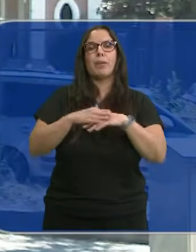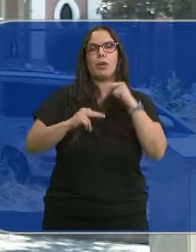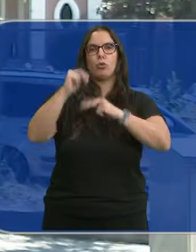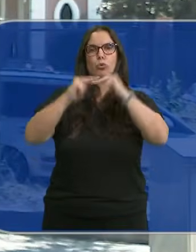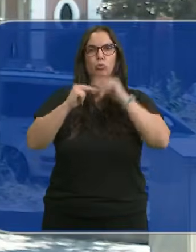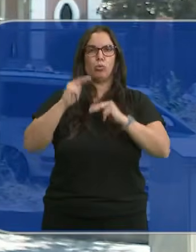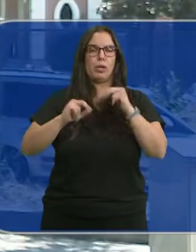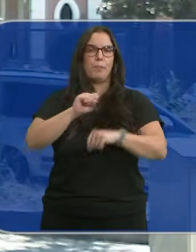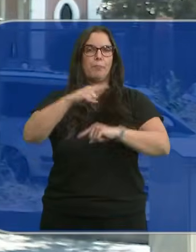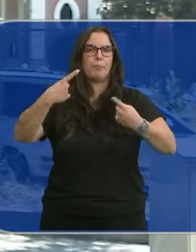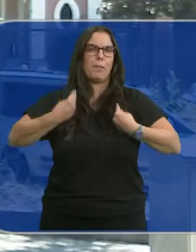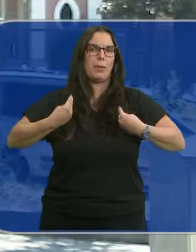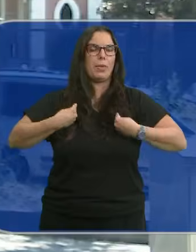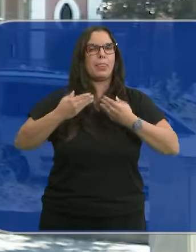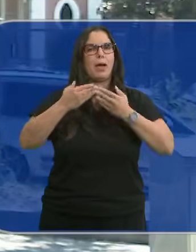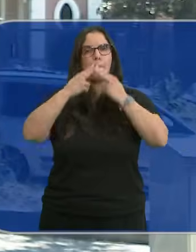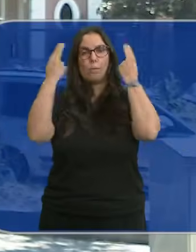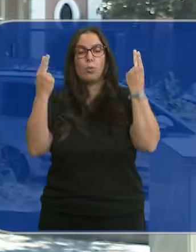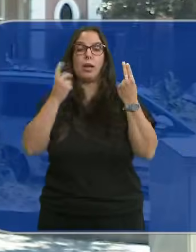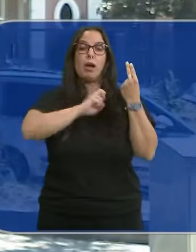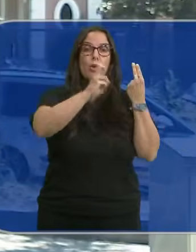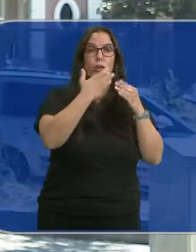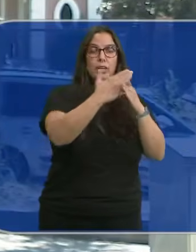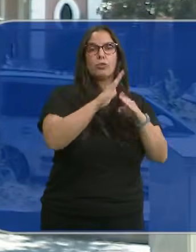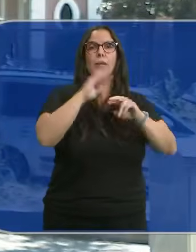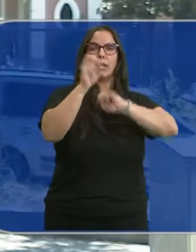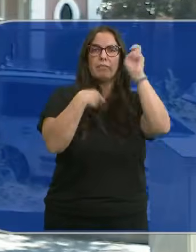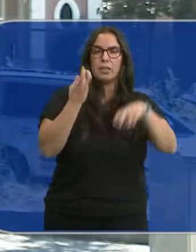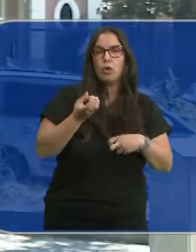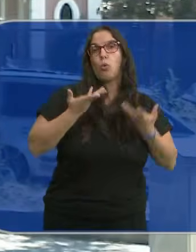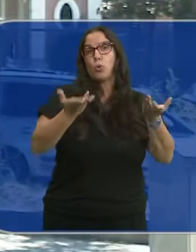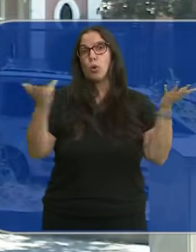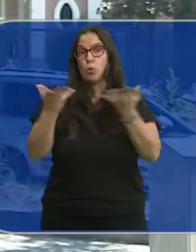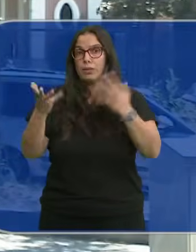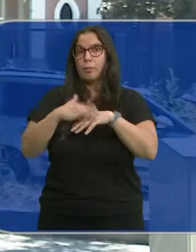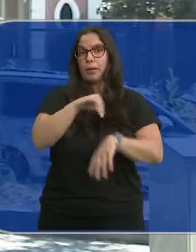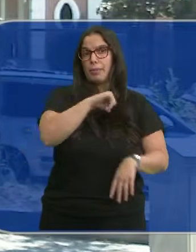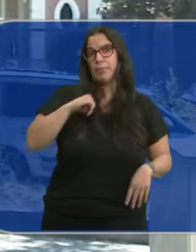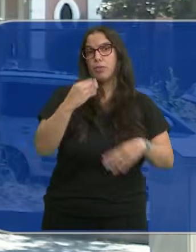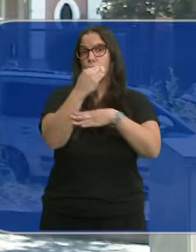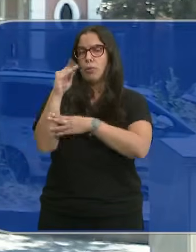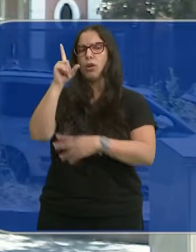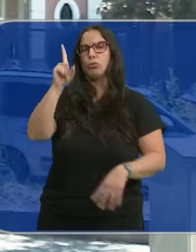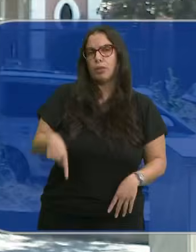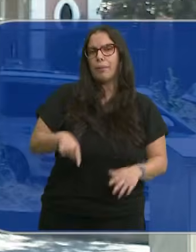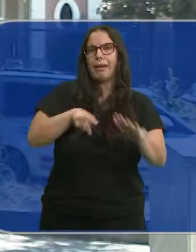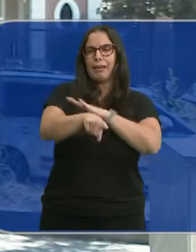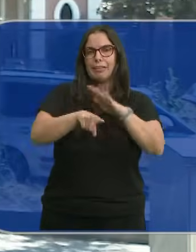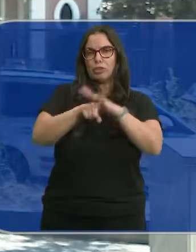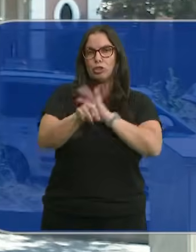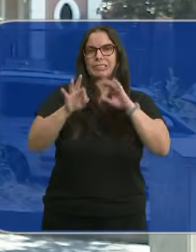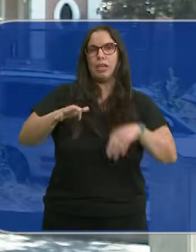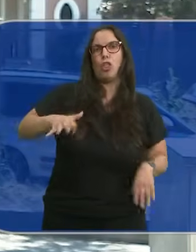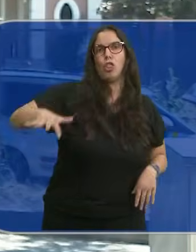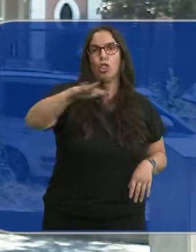parque público. El resto se destinará a rehabilitación de viviendas y a otras ayudas urgentes, como esas ayudas a la emancipación de los jóvenes o también la gestión de